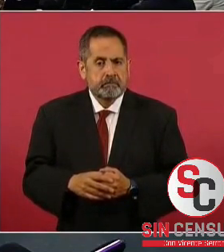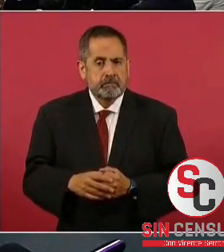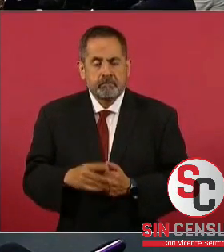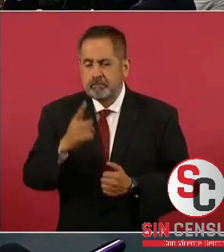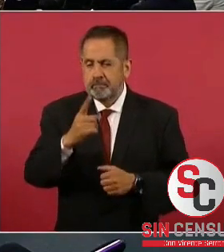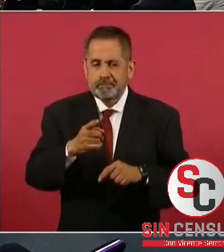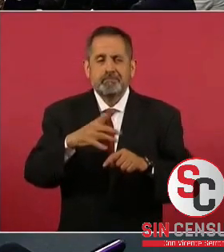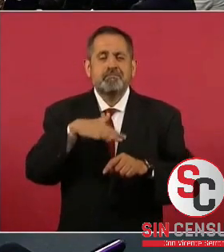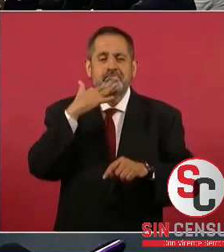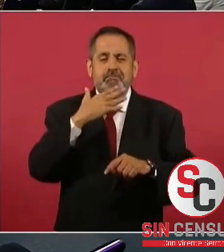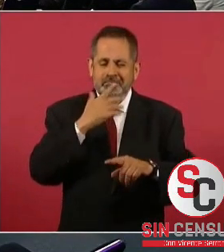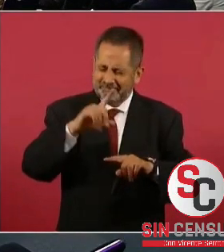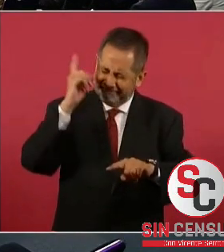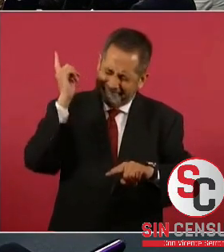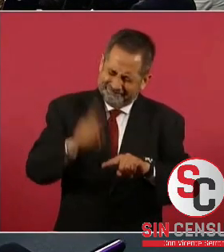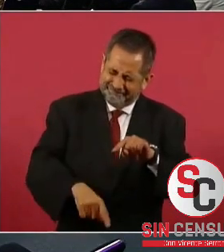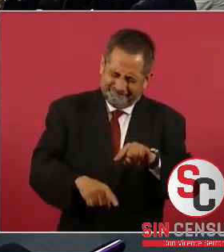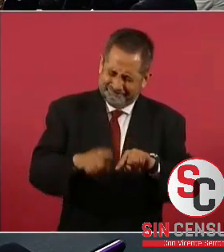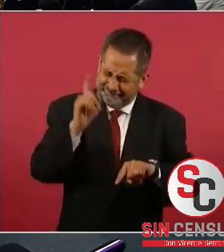desterramos la corrupción.